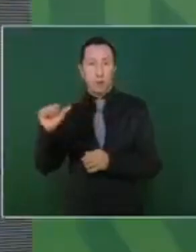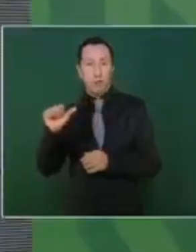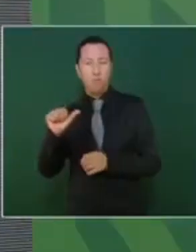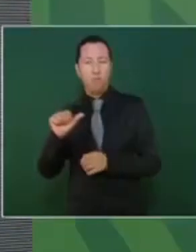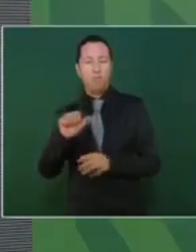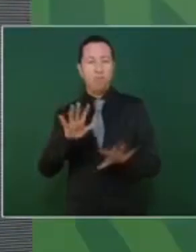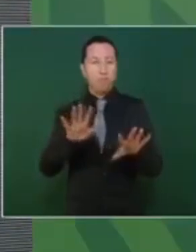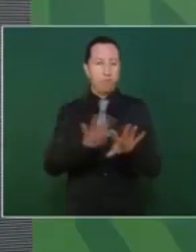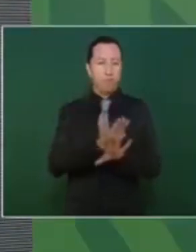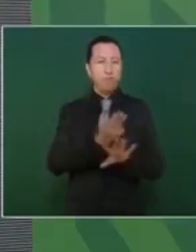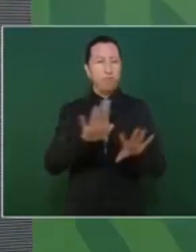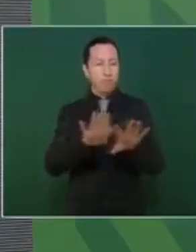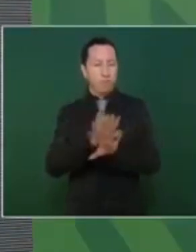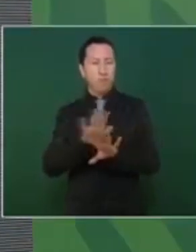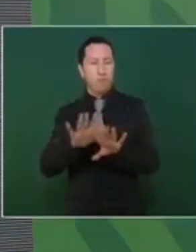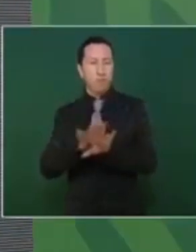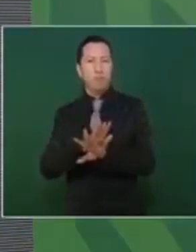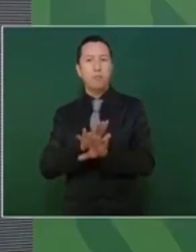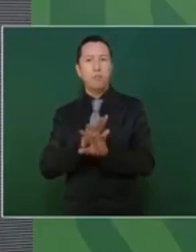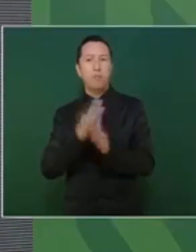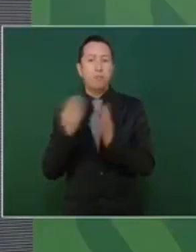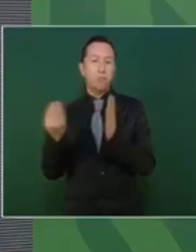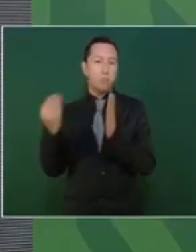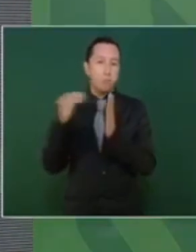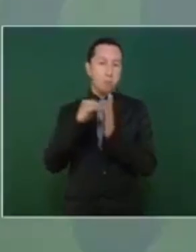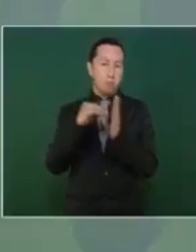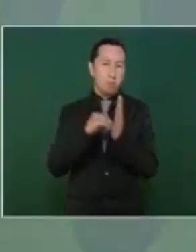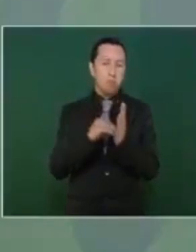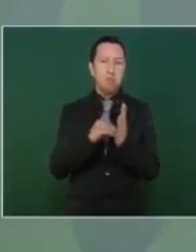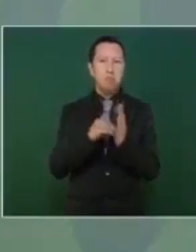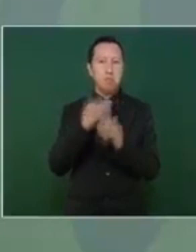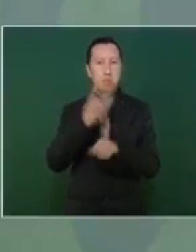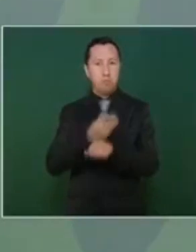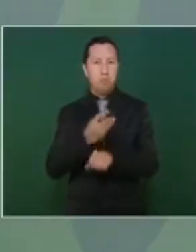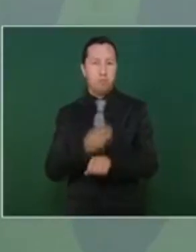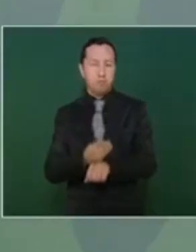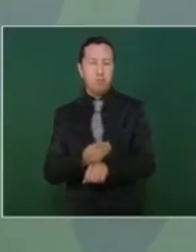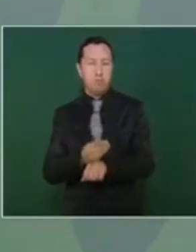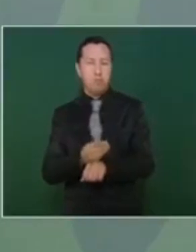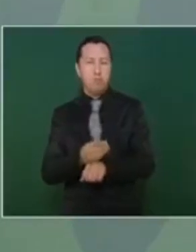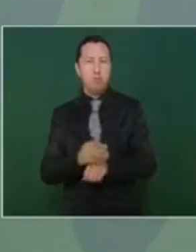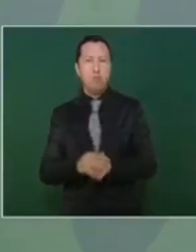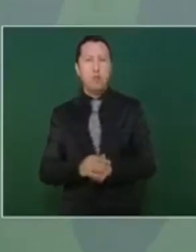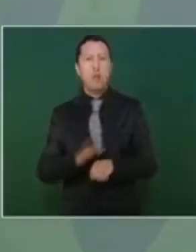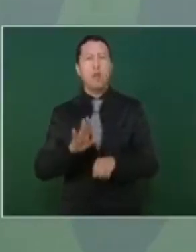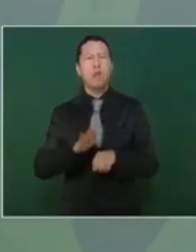está convertida pues en un instrumento